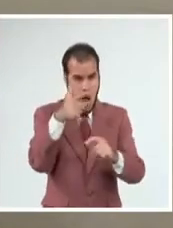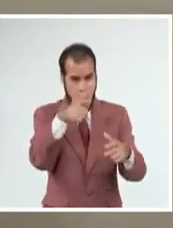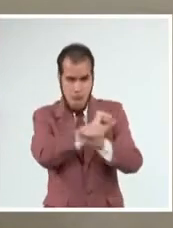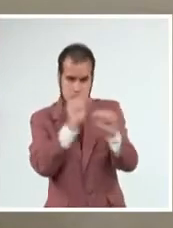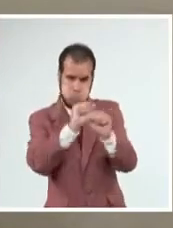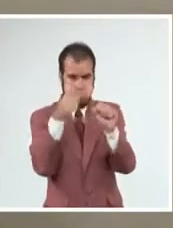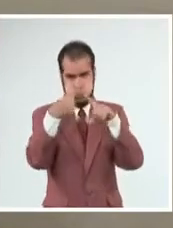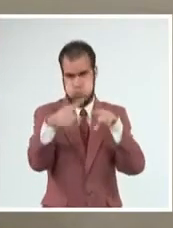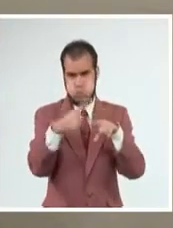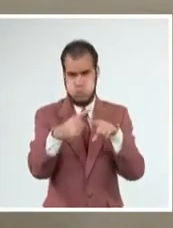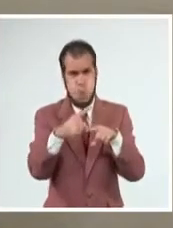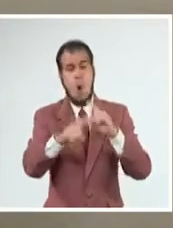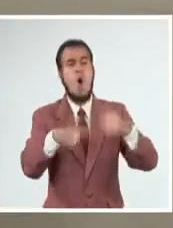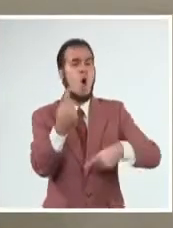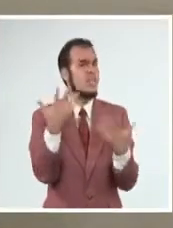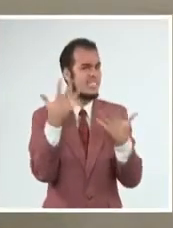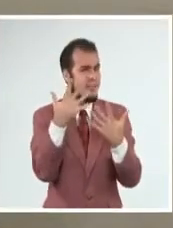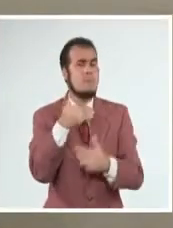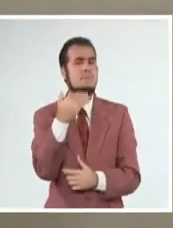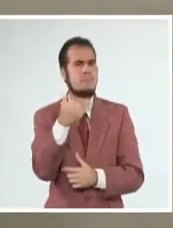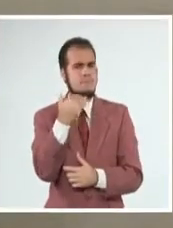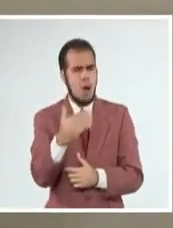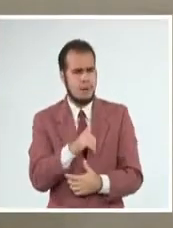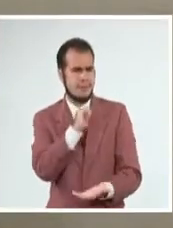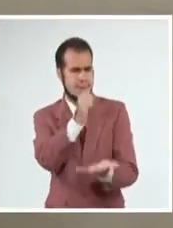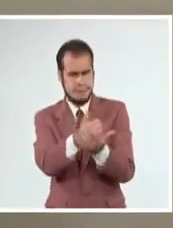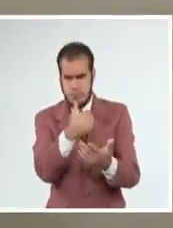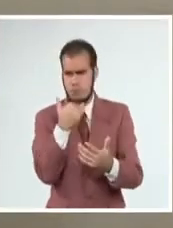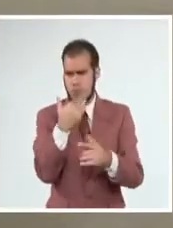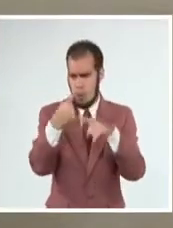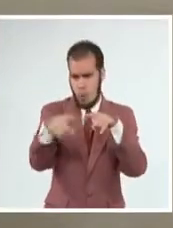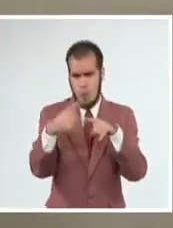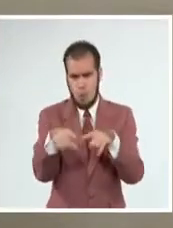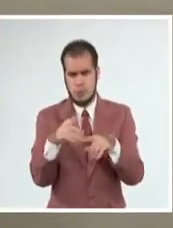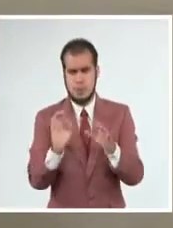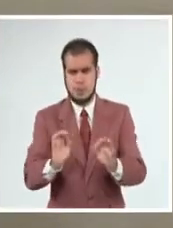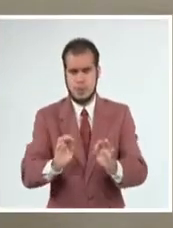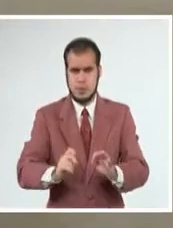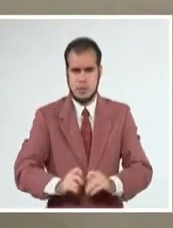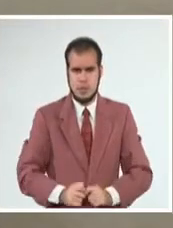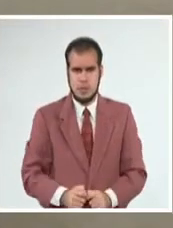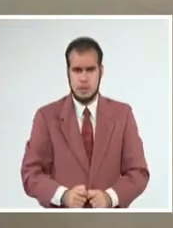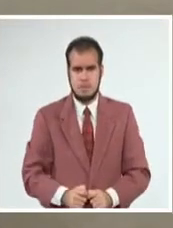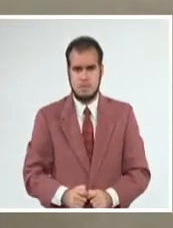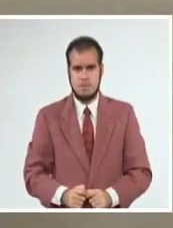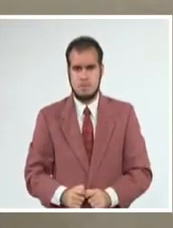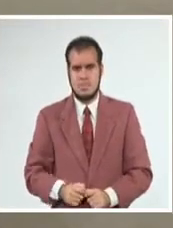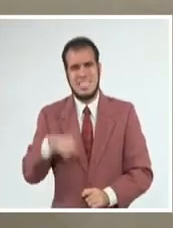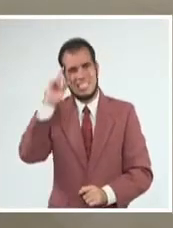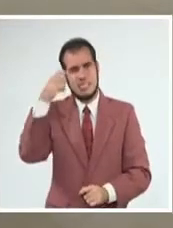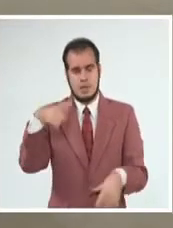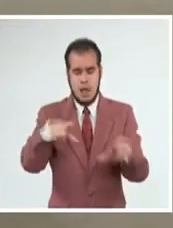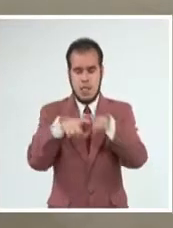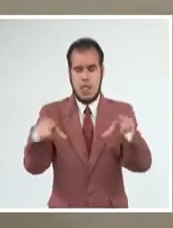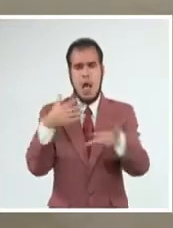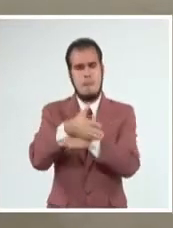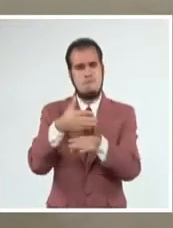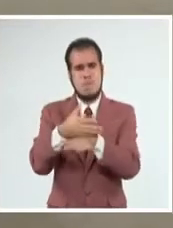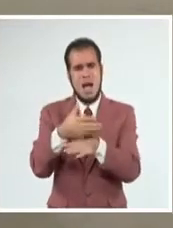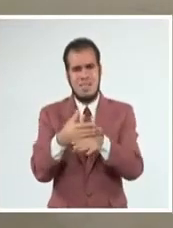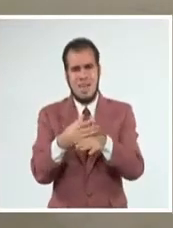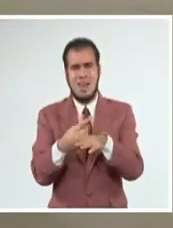a la policía, a las casas de policía, cosas así. Crear tablas con puntillas que se iban a